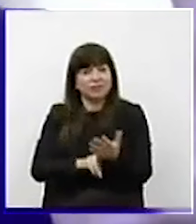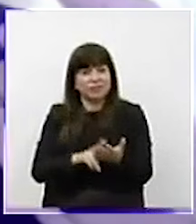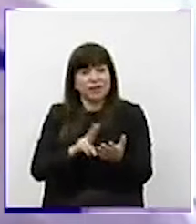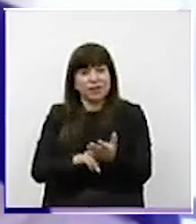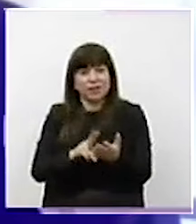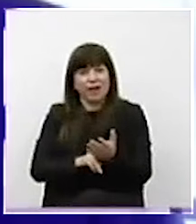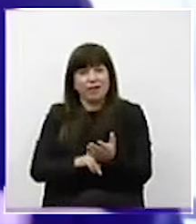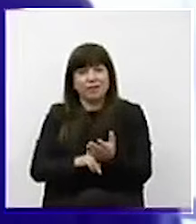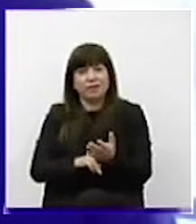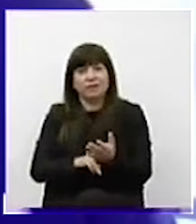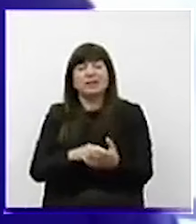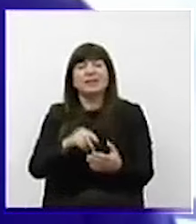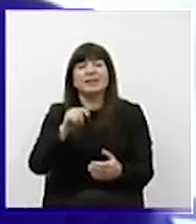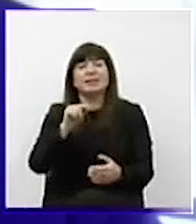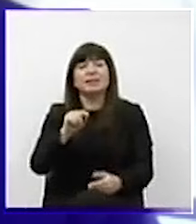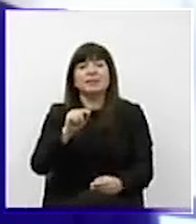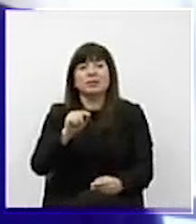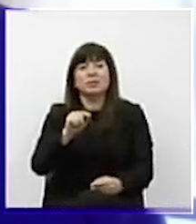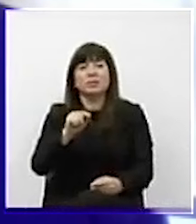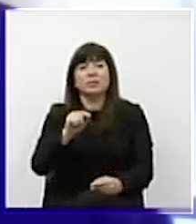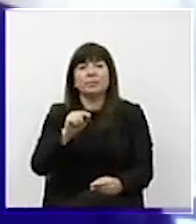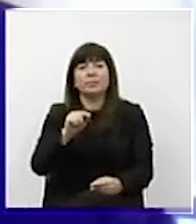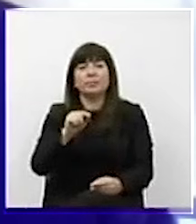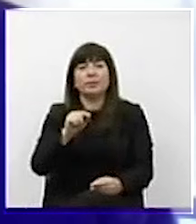que suponía, ni siquiera sabía,